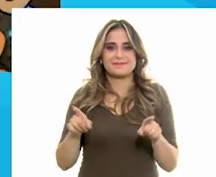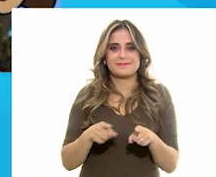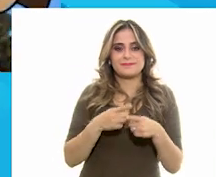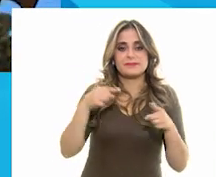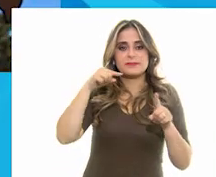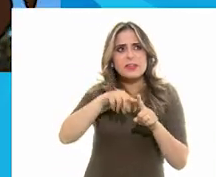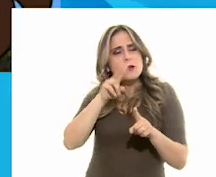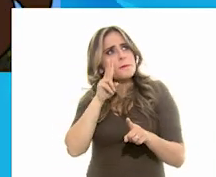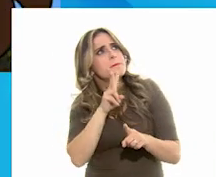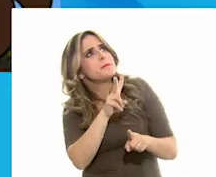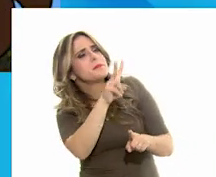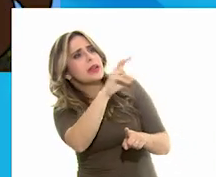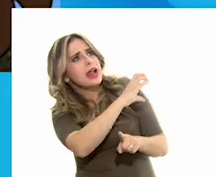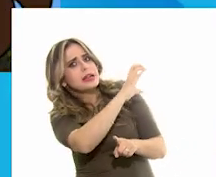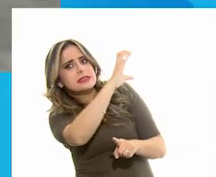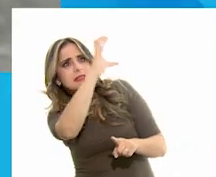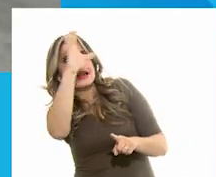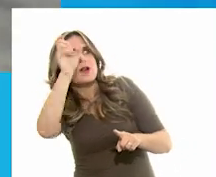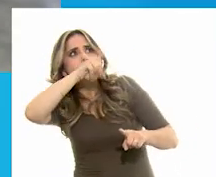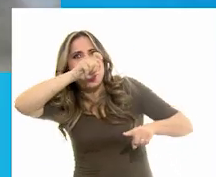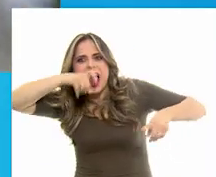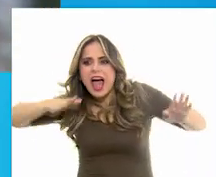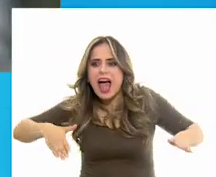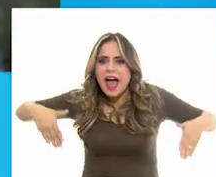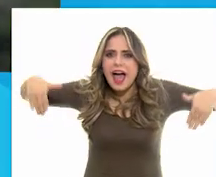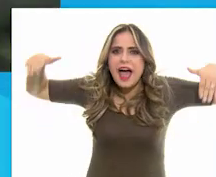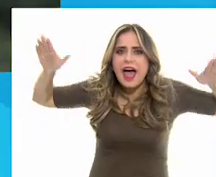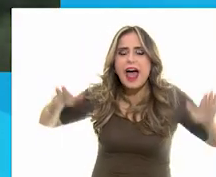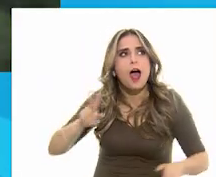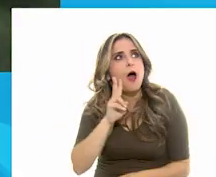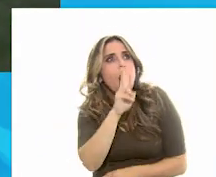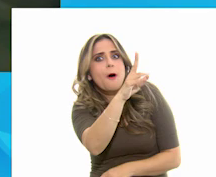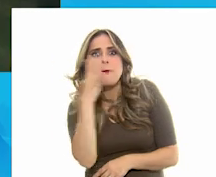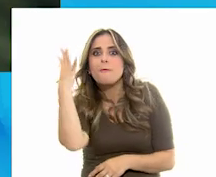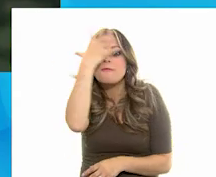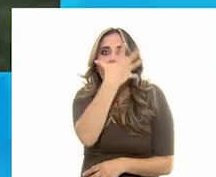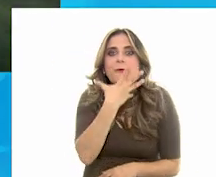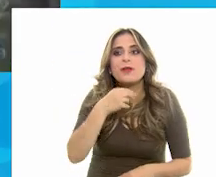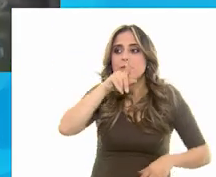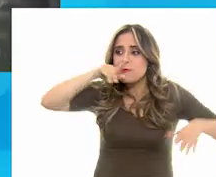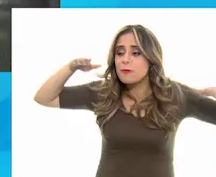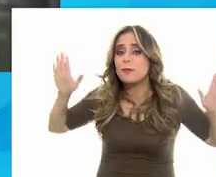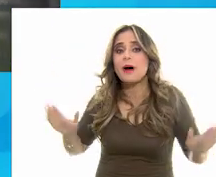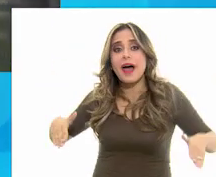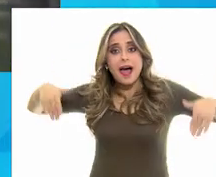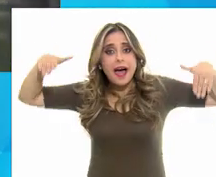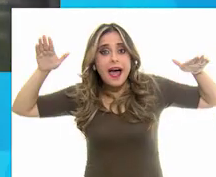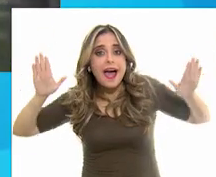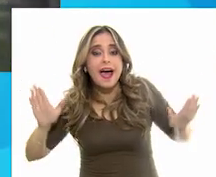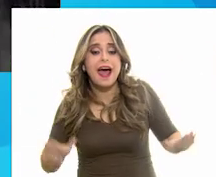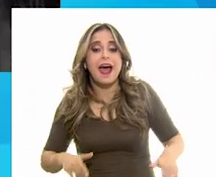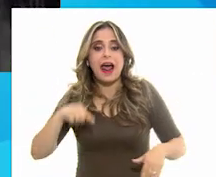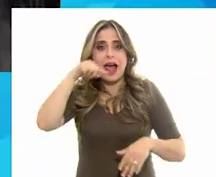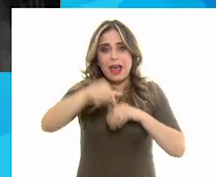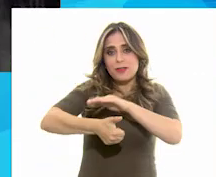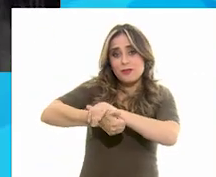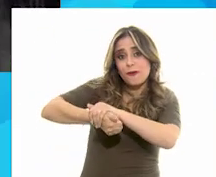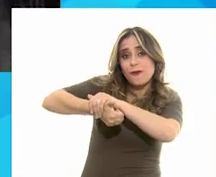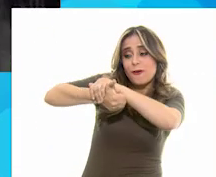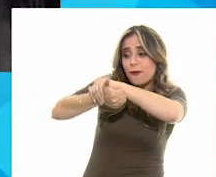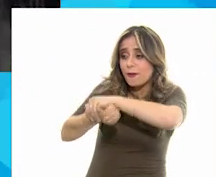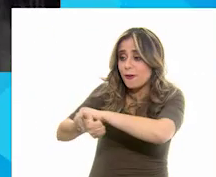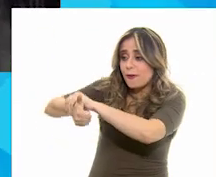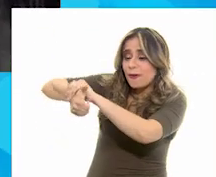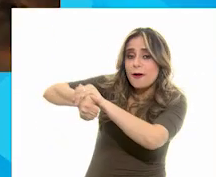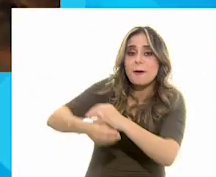Mirando hacia el cielo un águila real, qué lindo polluelo que empieza a volar. Ahí va una tortuga, vive en